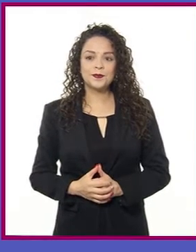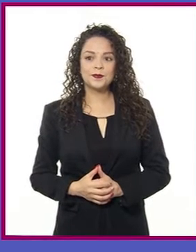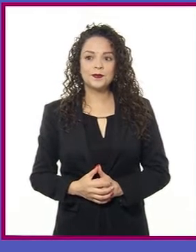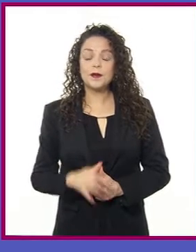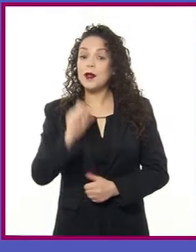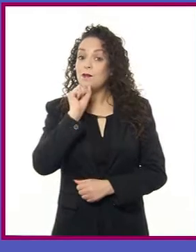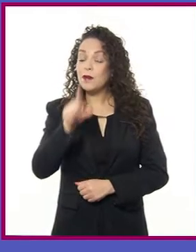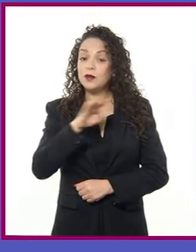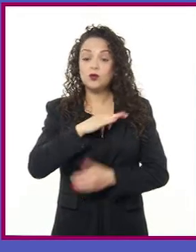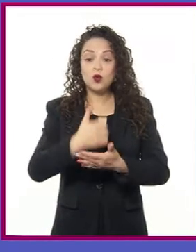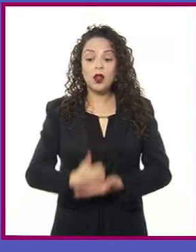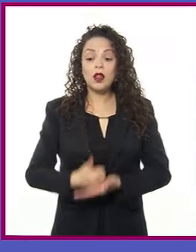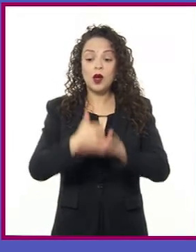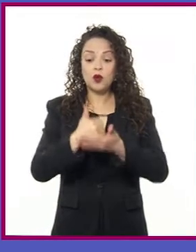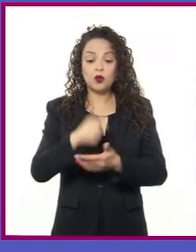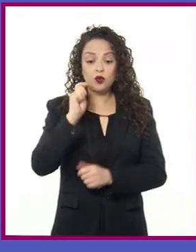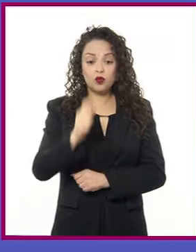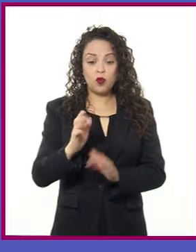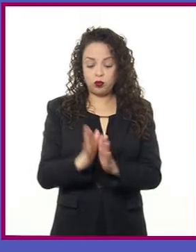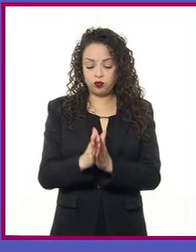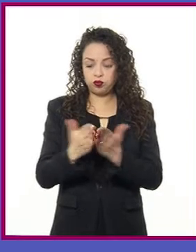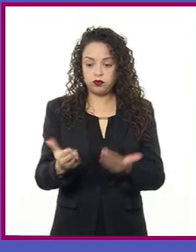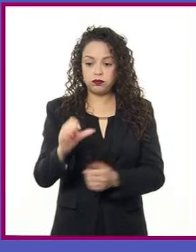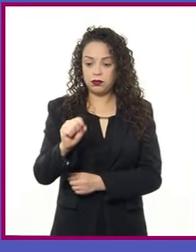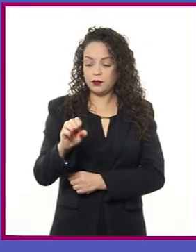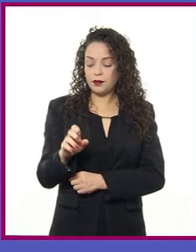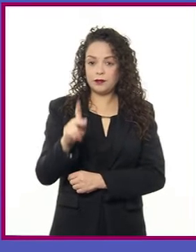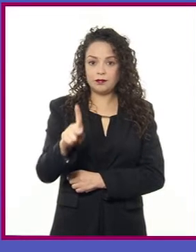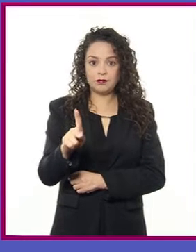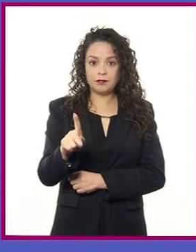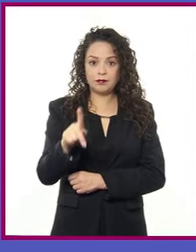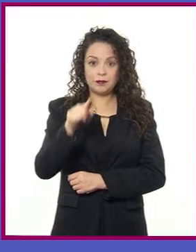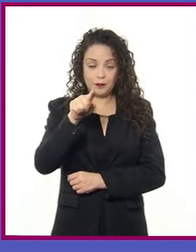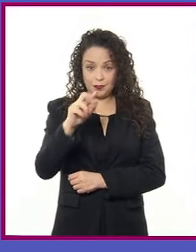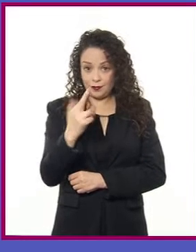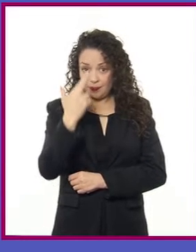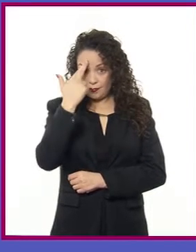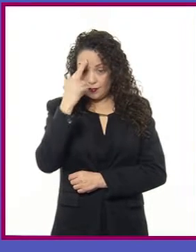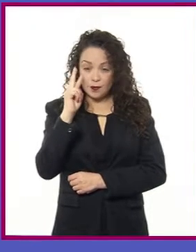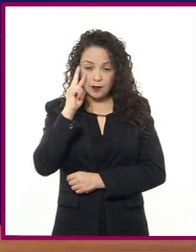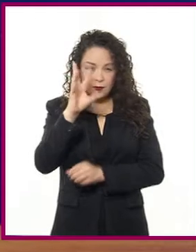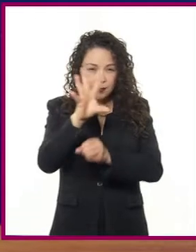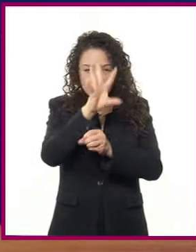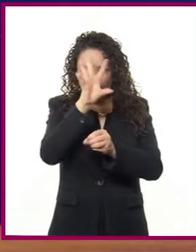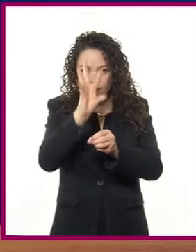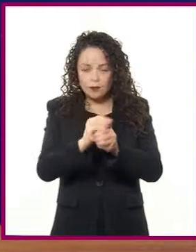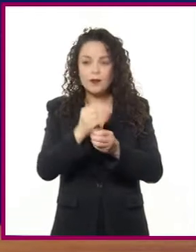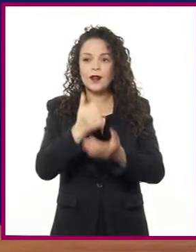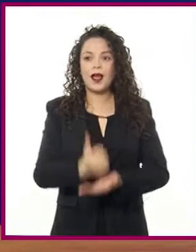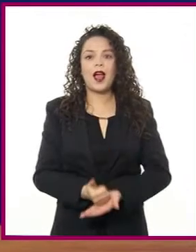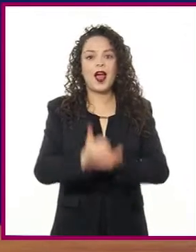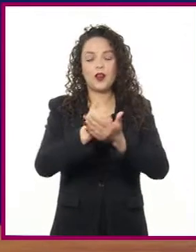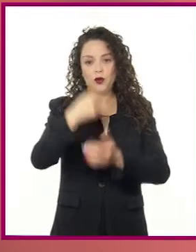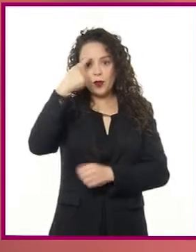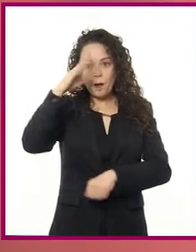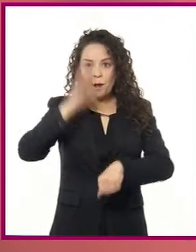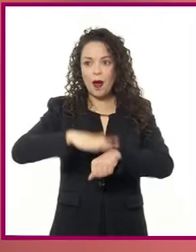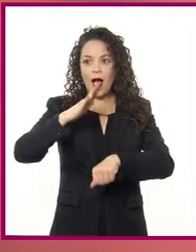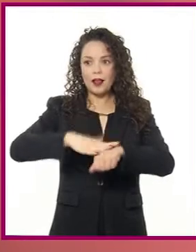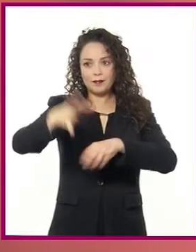podría ayudarles tener a la mano su libro de texto. Recuerden que todo lo que vean les servirá para consolidar sus